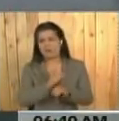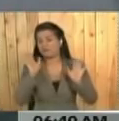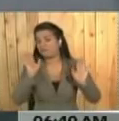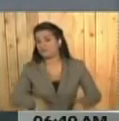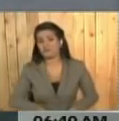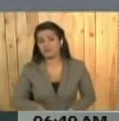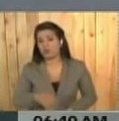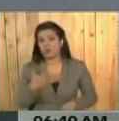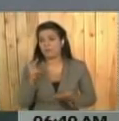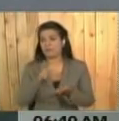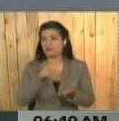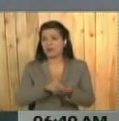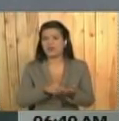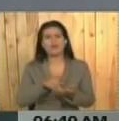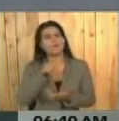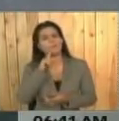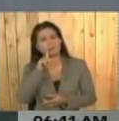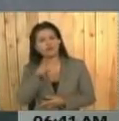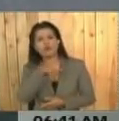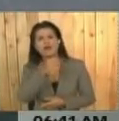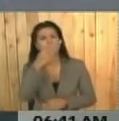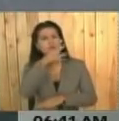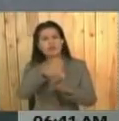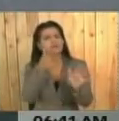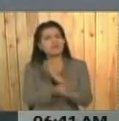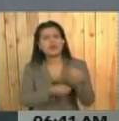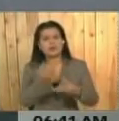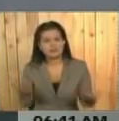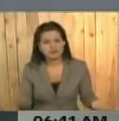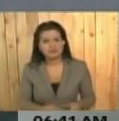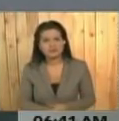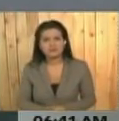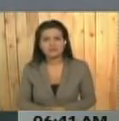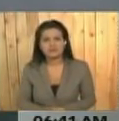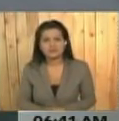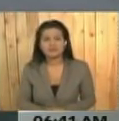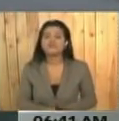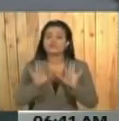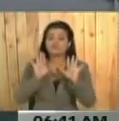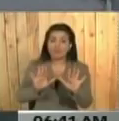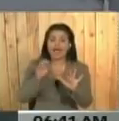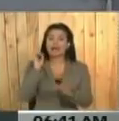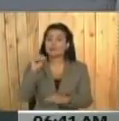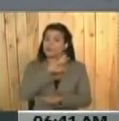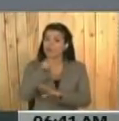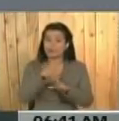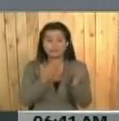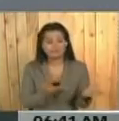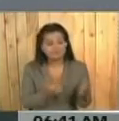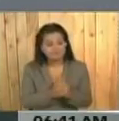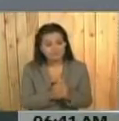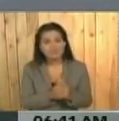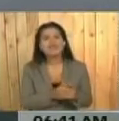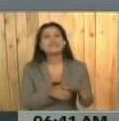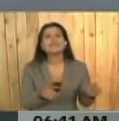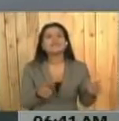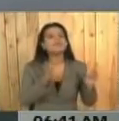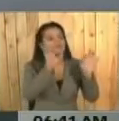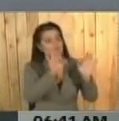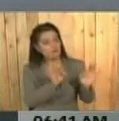legitimar eso qué va a pasar con esa asamblea A dónde va la la asamblea es muy parecida al